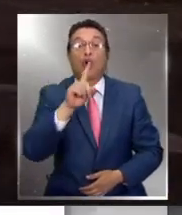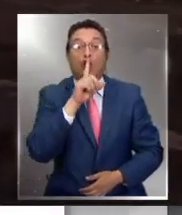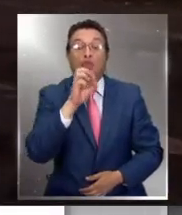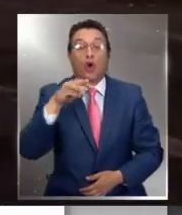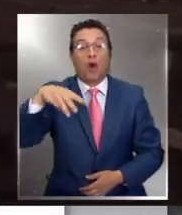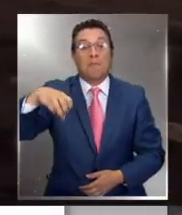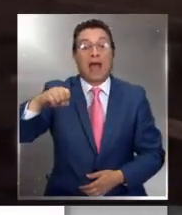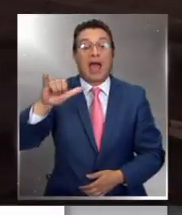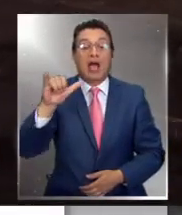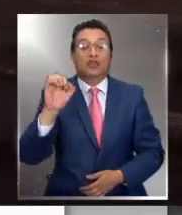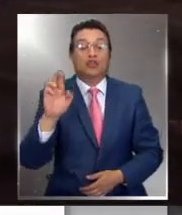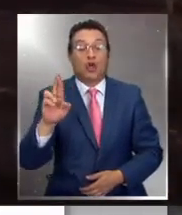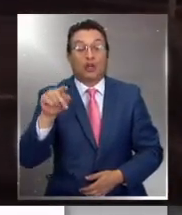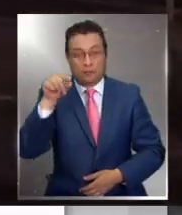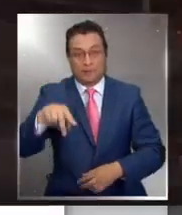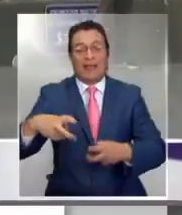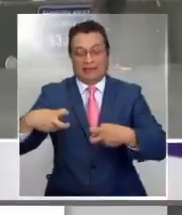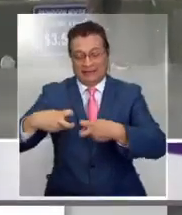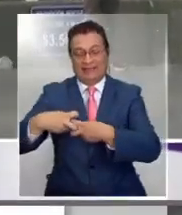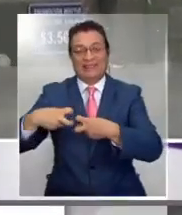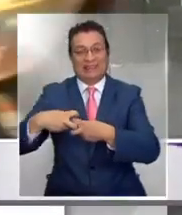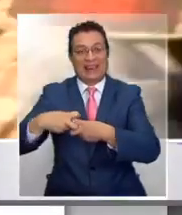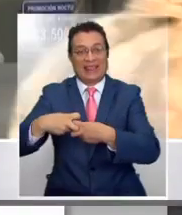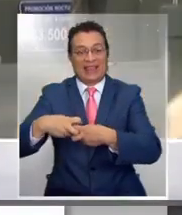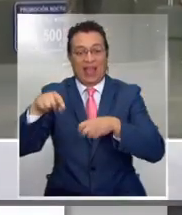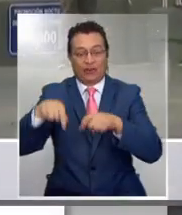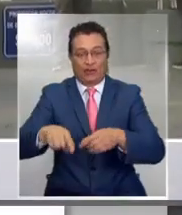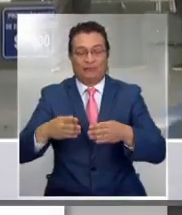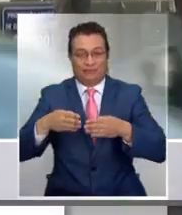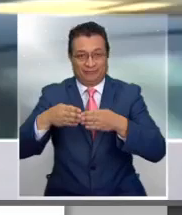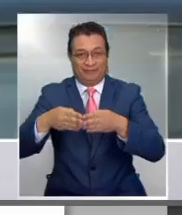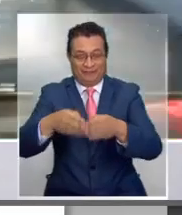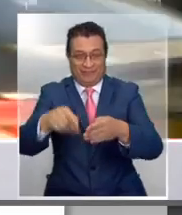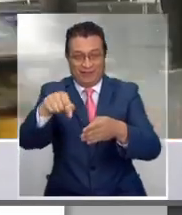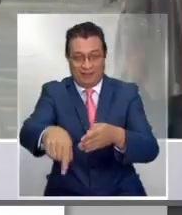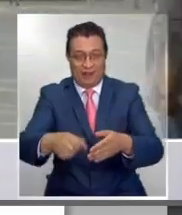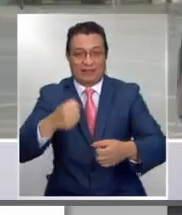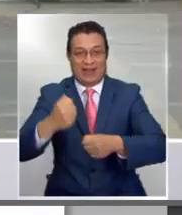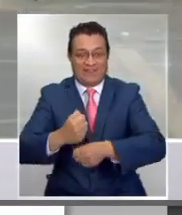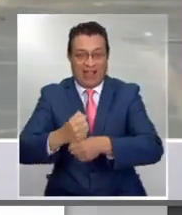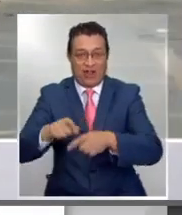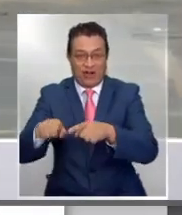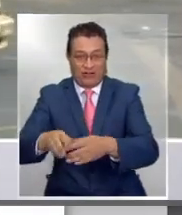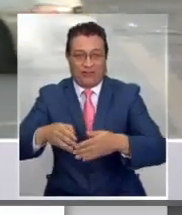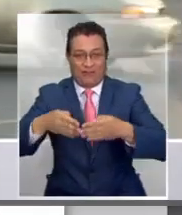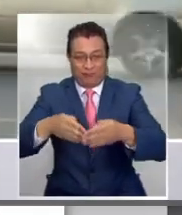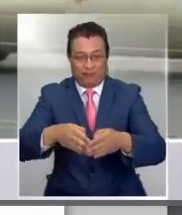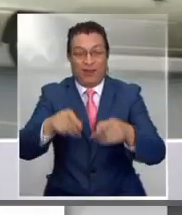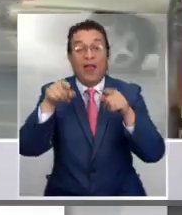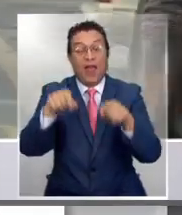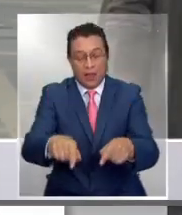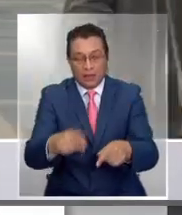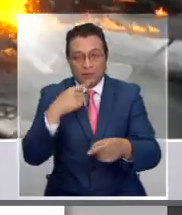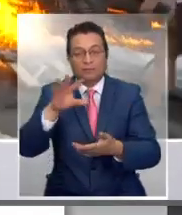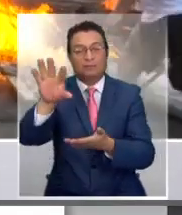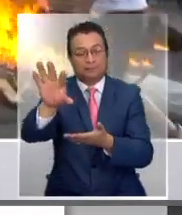también de lo que es el sindicato de estibadores de los trabajadores portuarios, donde había convocada